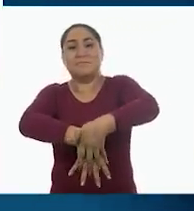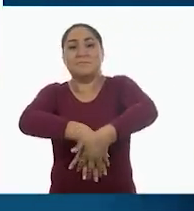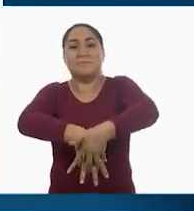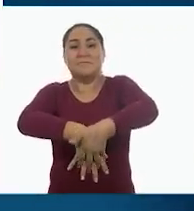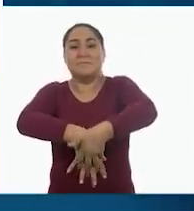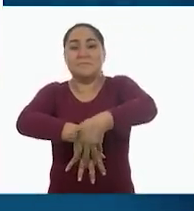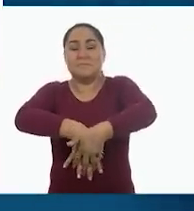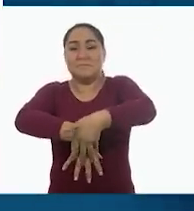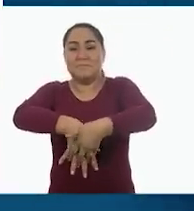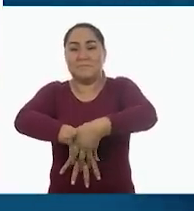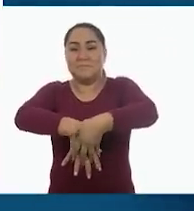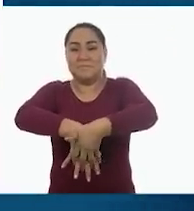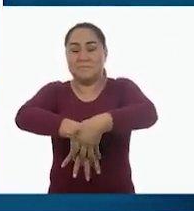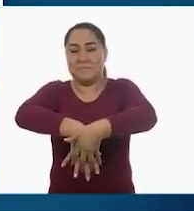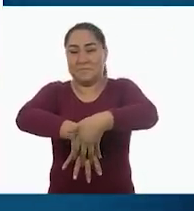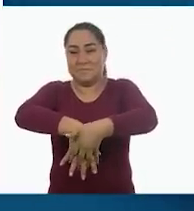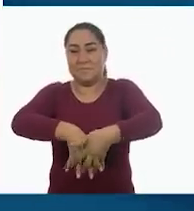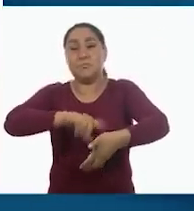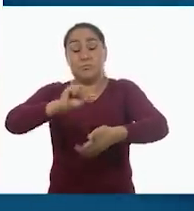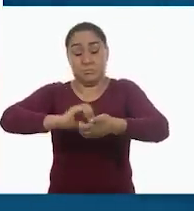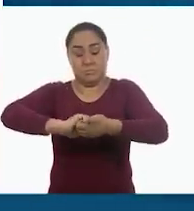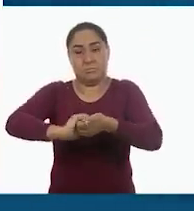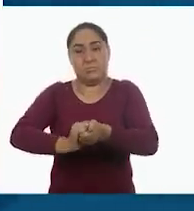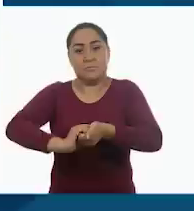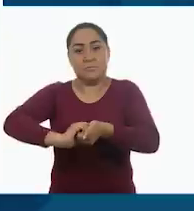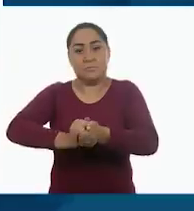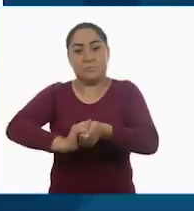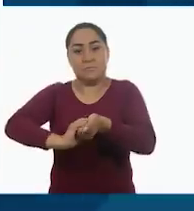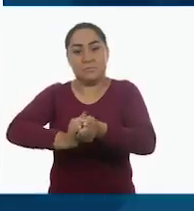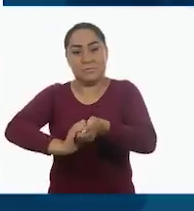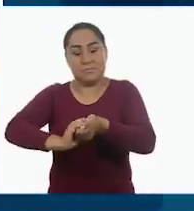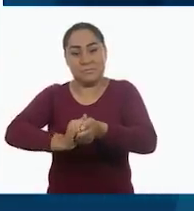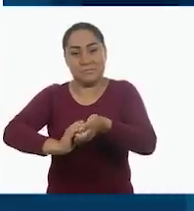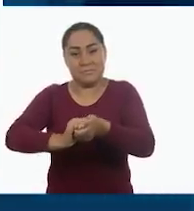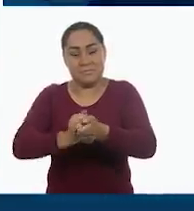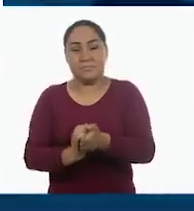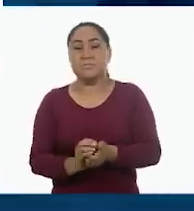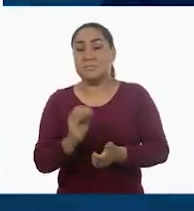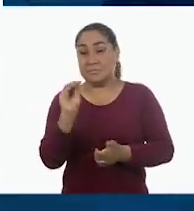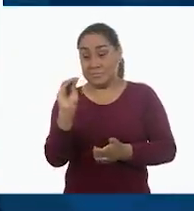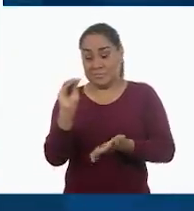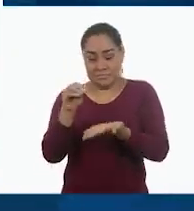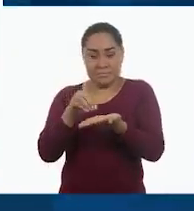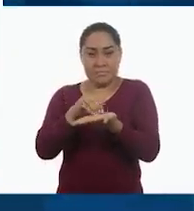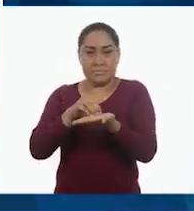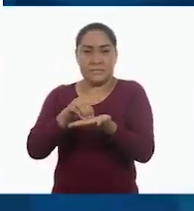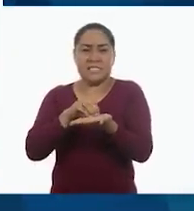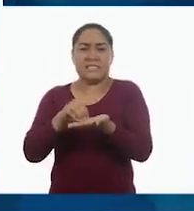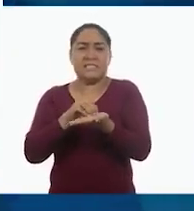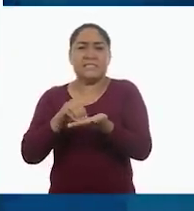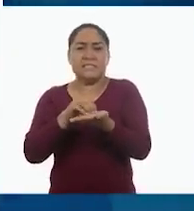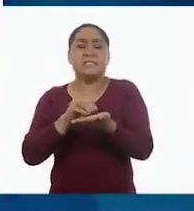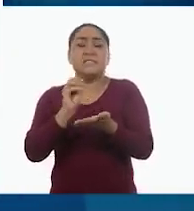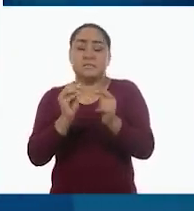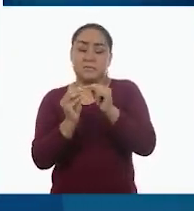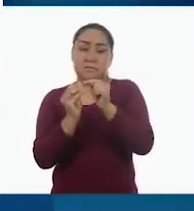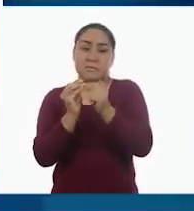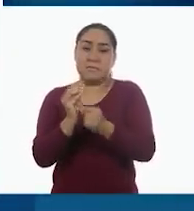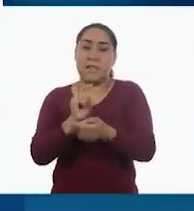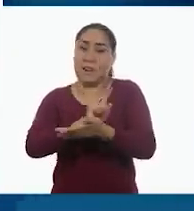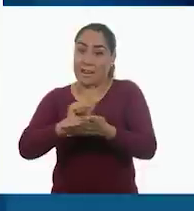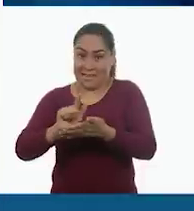la otra mano. Frota los dedos. Ahora haz como que rasguñas la palma de tus manos para lavar tus